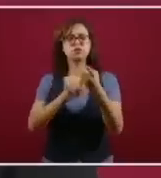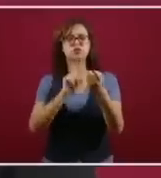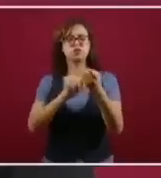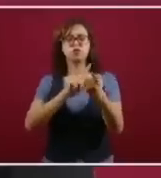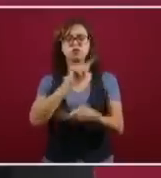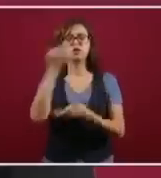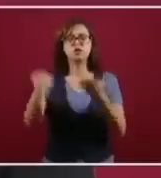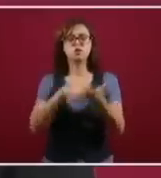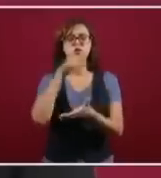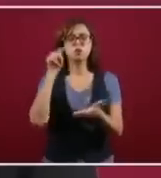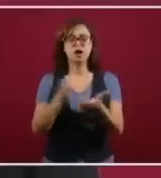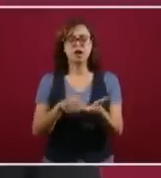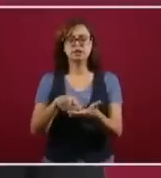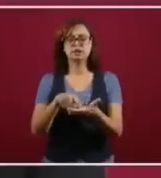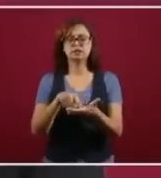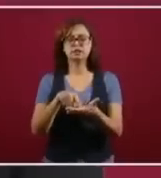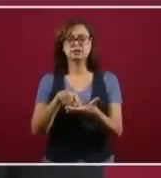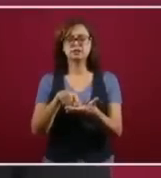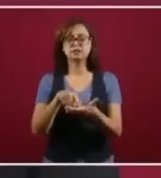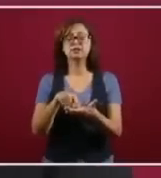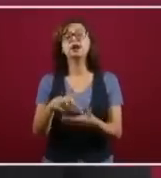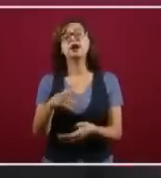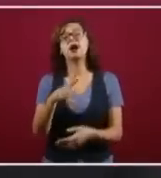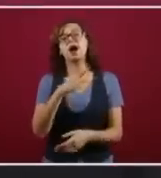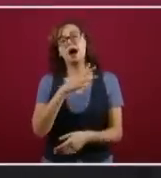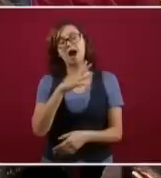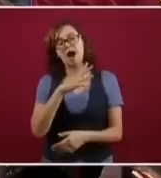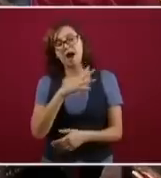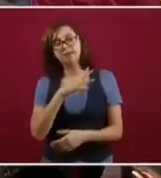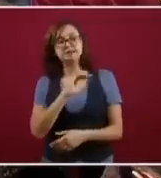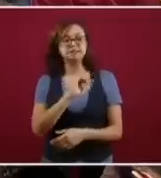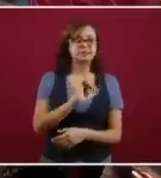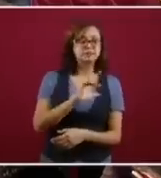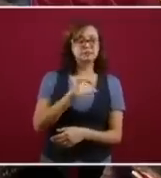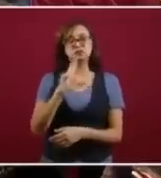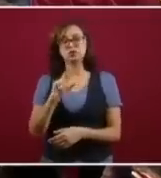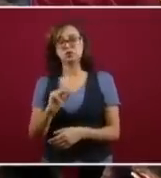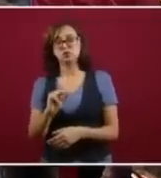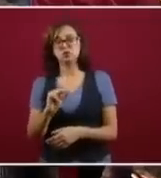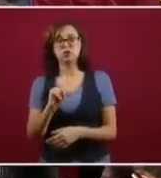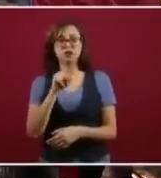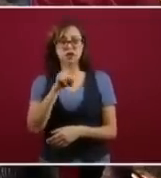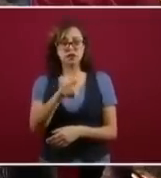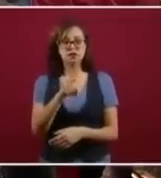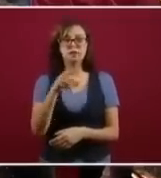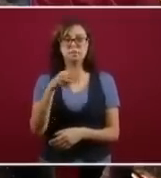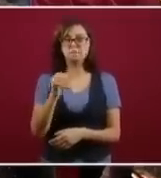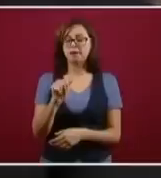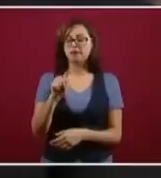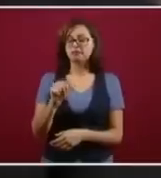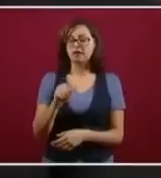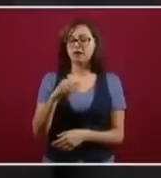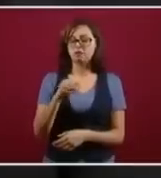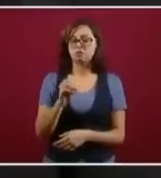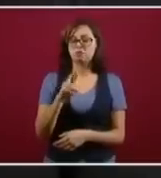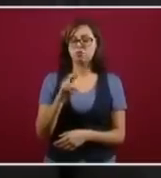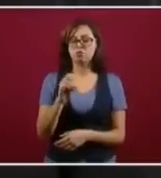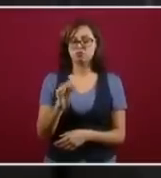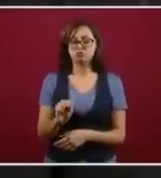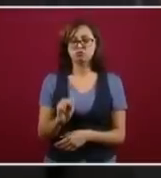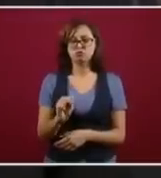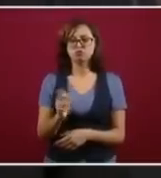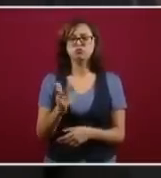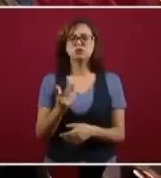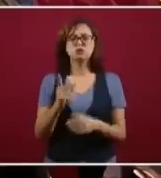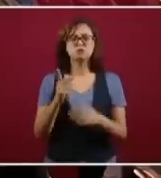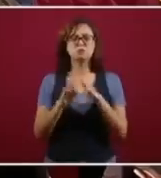los albergues y si hay o no albergue en Matamoros y en qué situación están